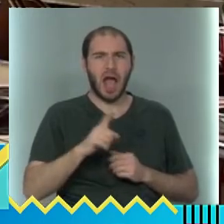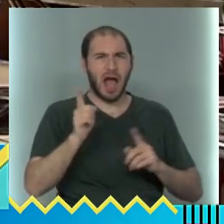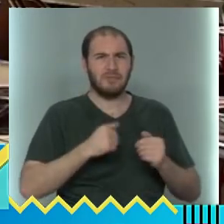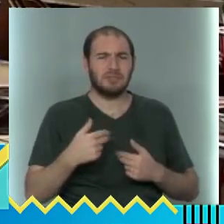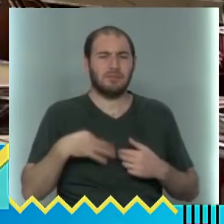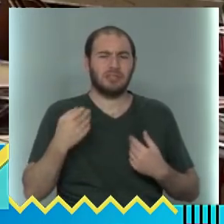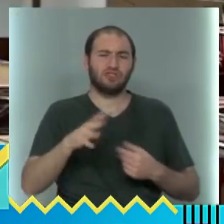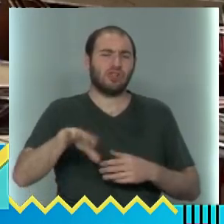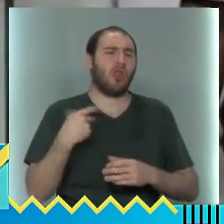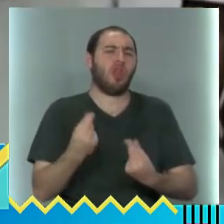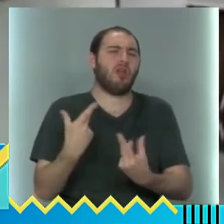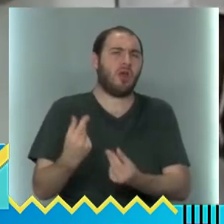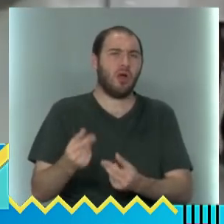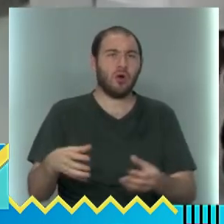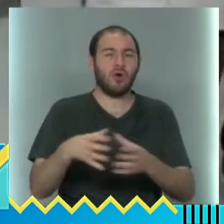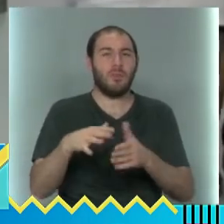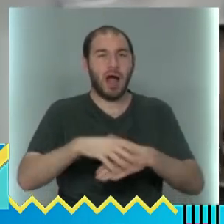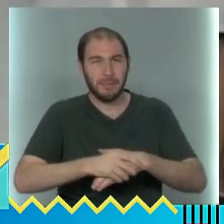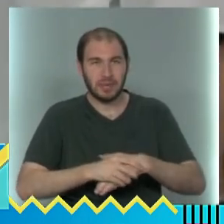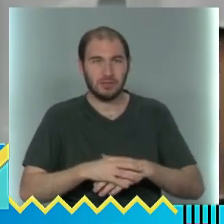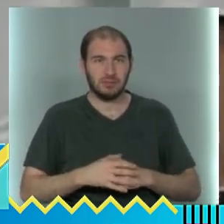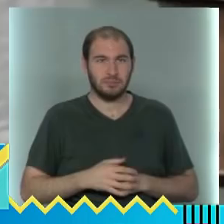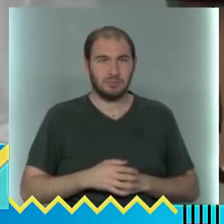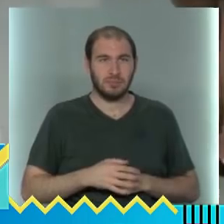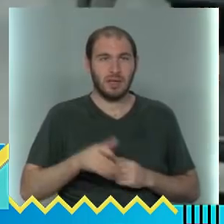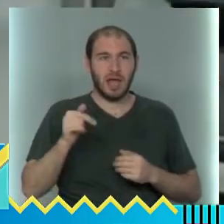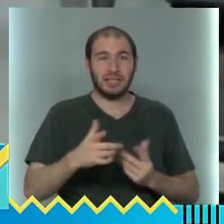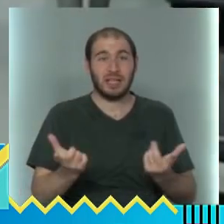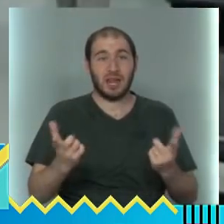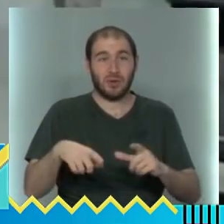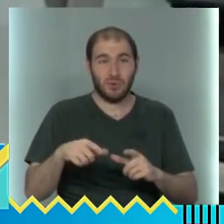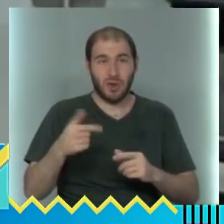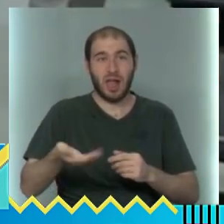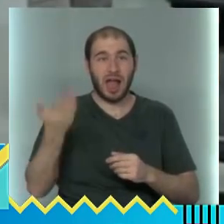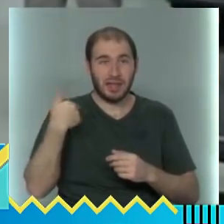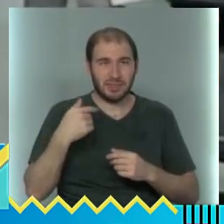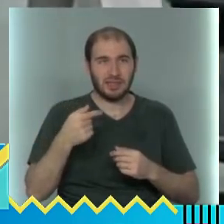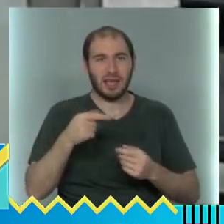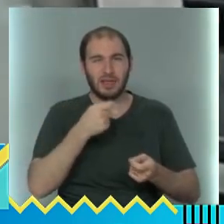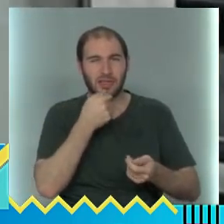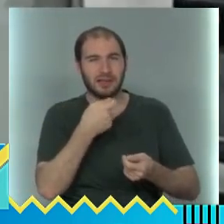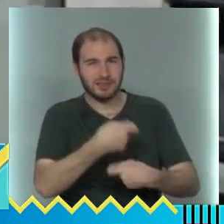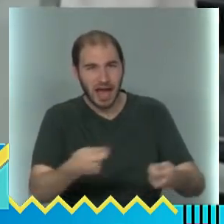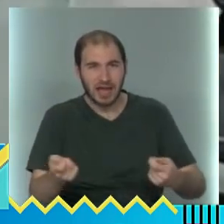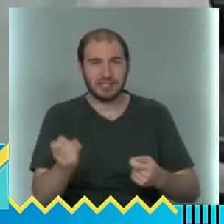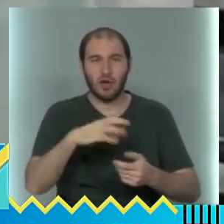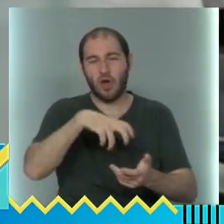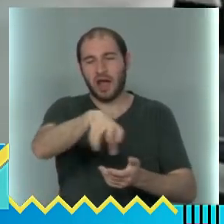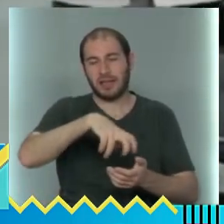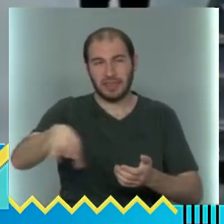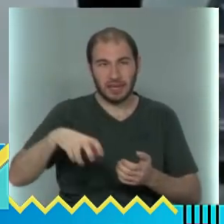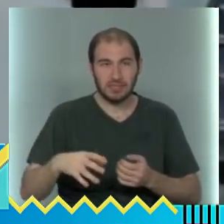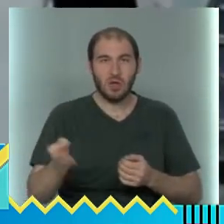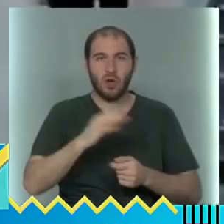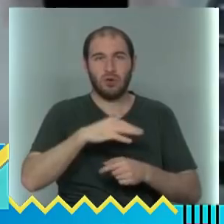a la vida social, al grupo con los amigos, a esas reuniones que hacía donde mediaba el truco, donde mediaba el ajedrez